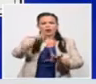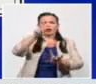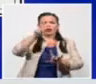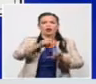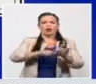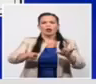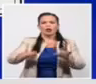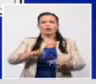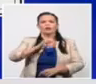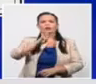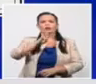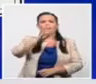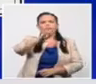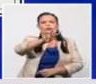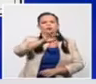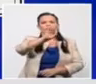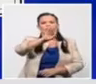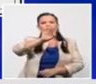383,14, Plaza